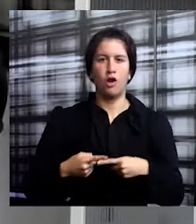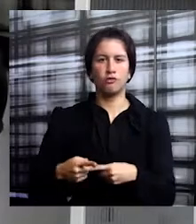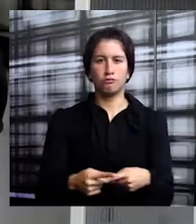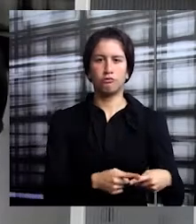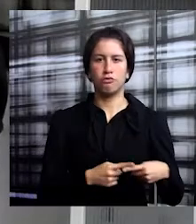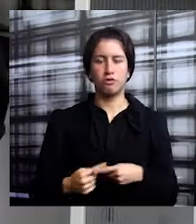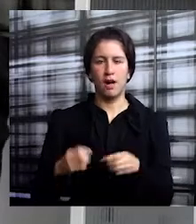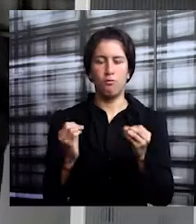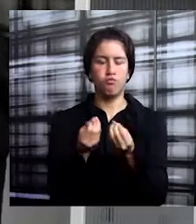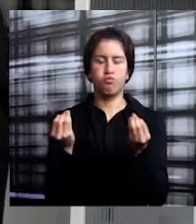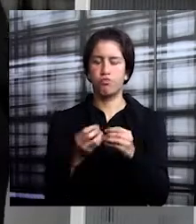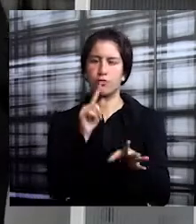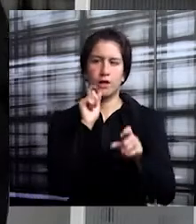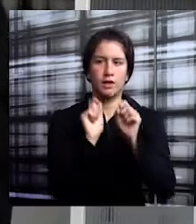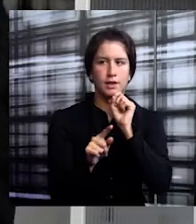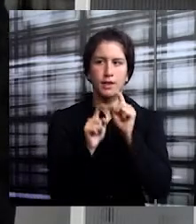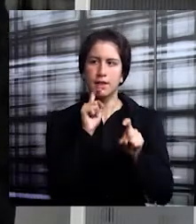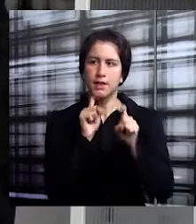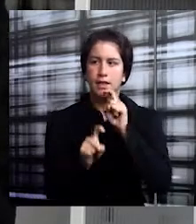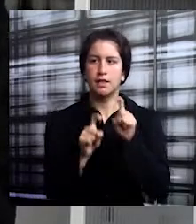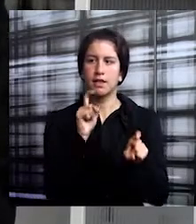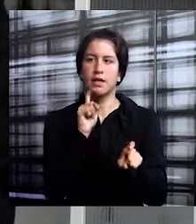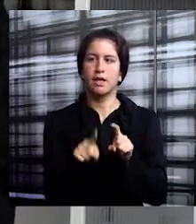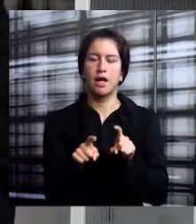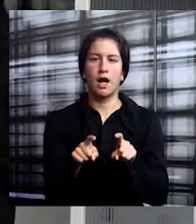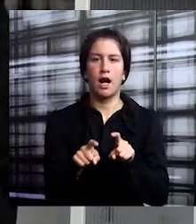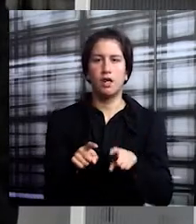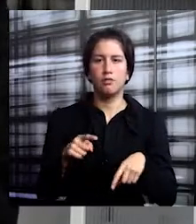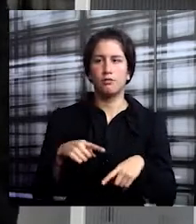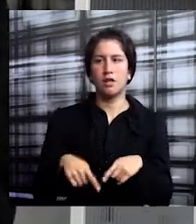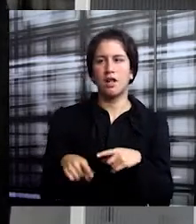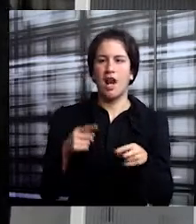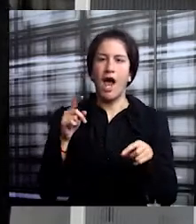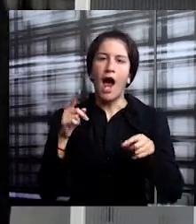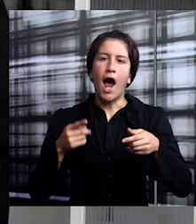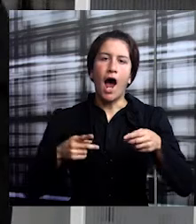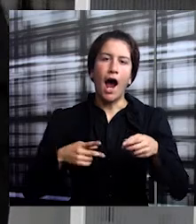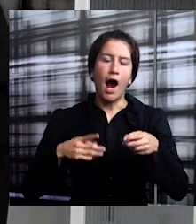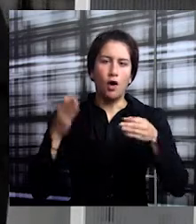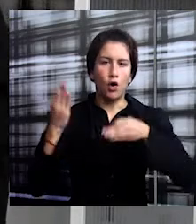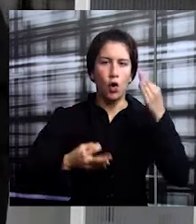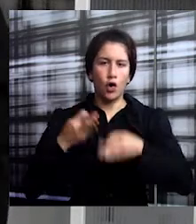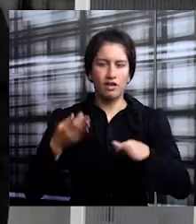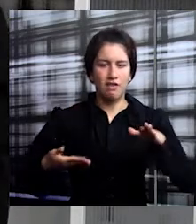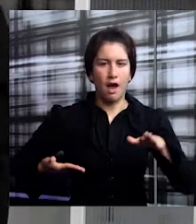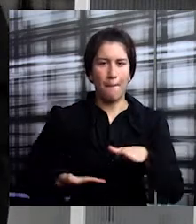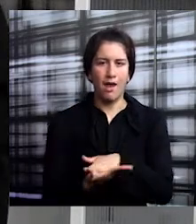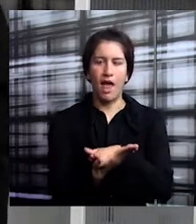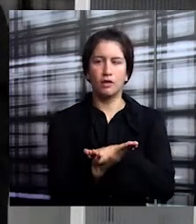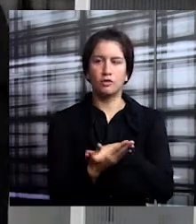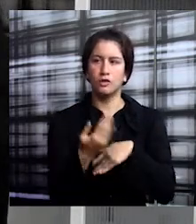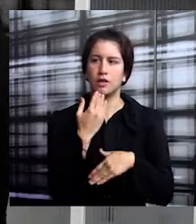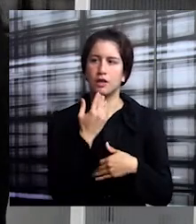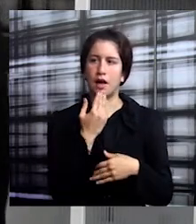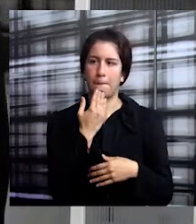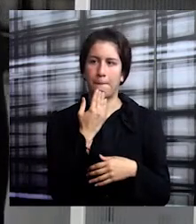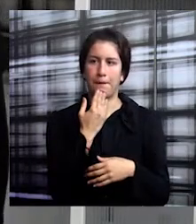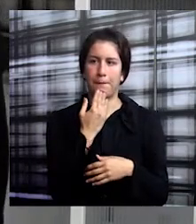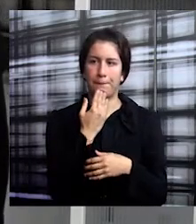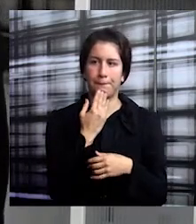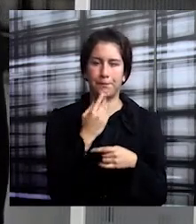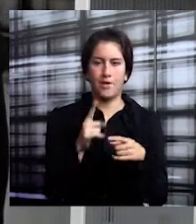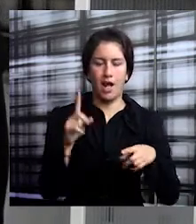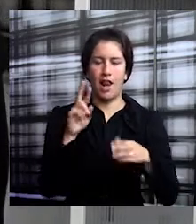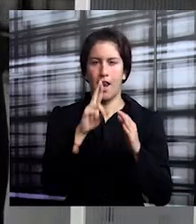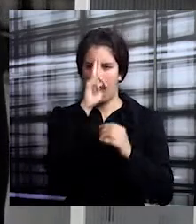críticas, ya sea algunas determinaciones de las Cortes de Apelaciones, últimamente también que tiene que ver con el rol del Ministerio